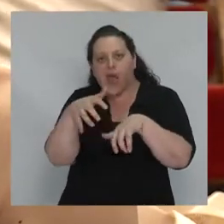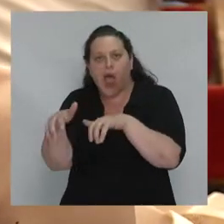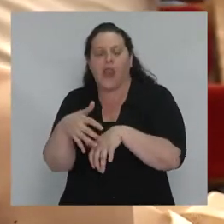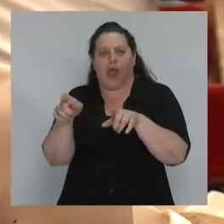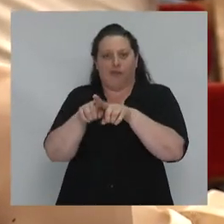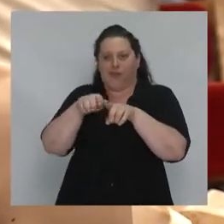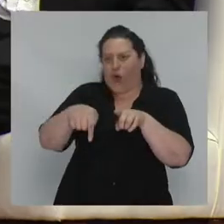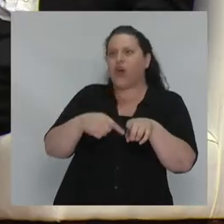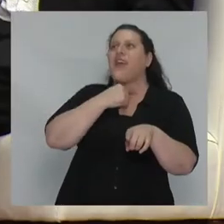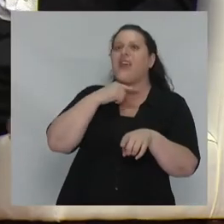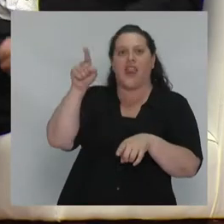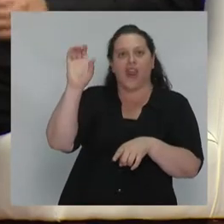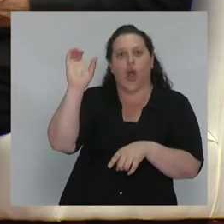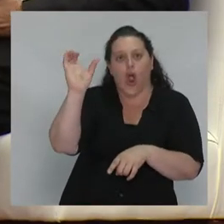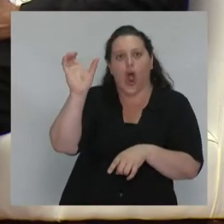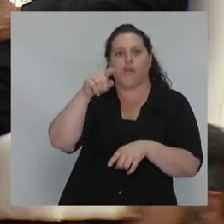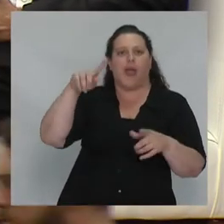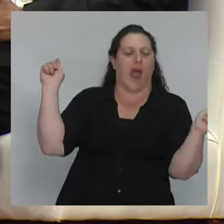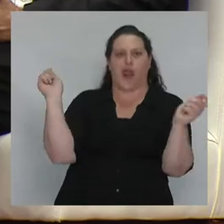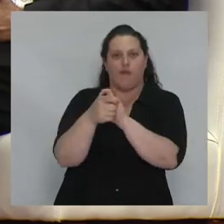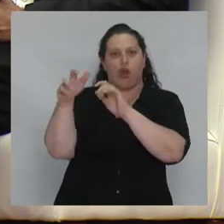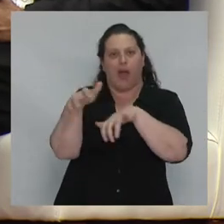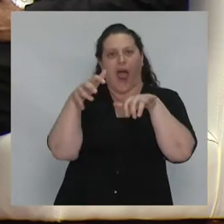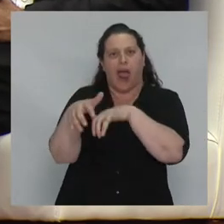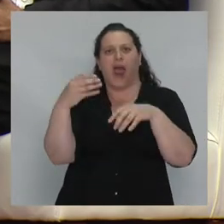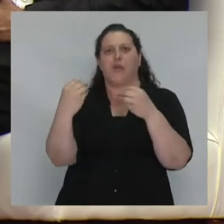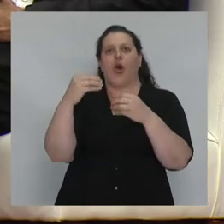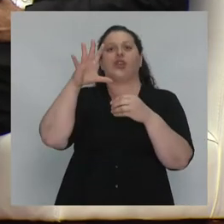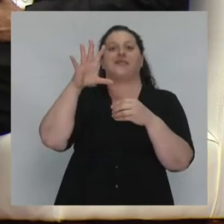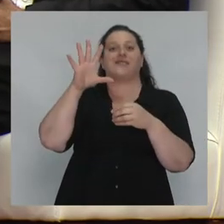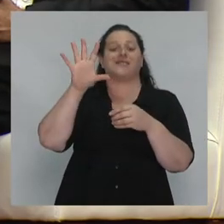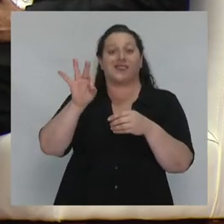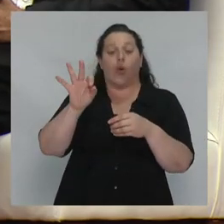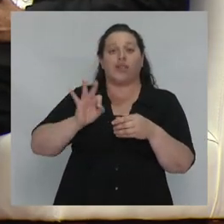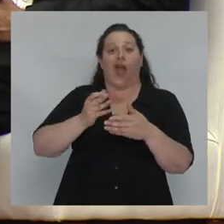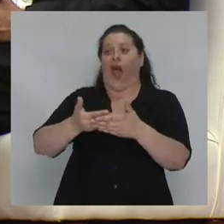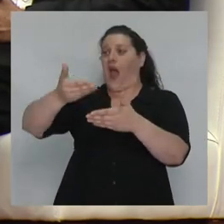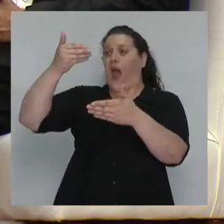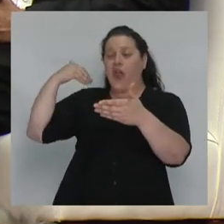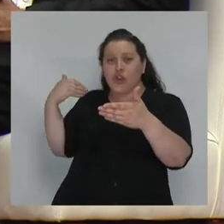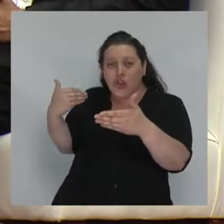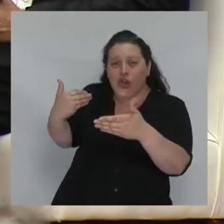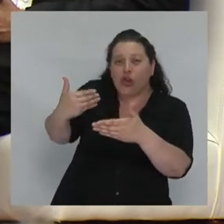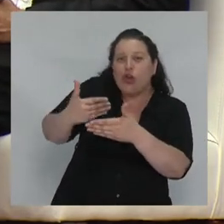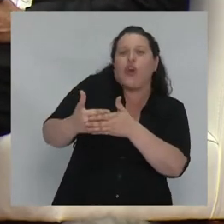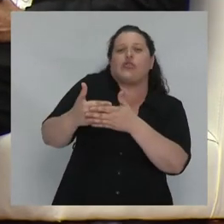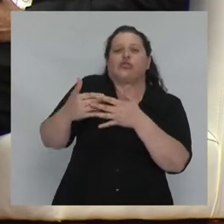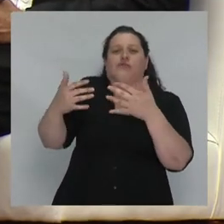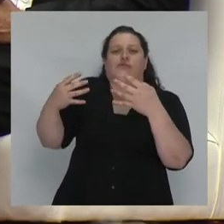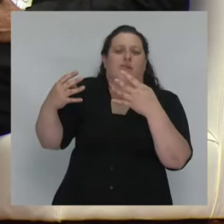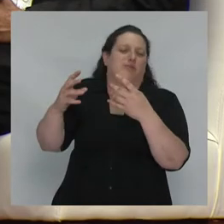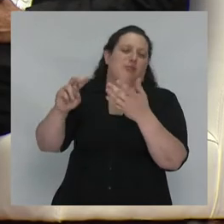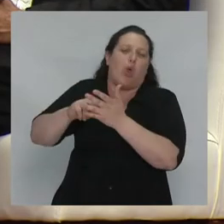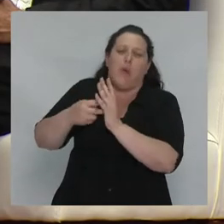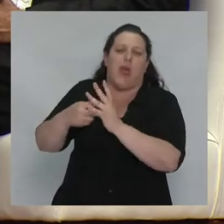día hacer en Colombia, en que después de 50 años de conflicto armado se acordó en La